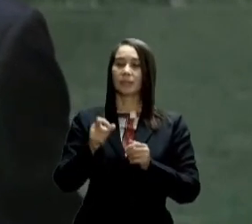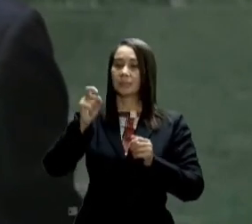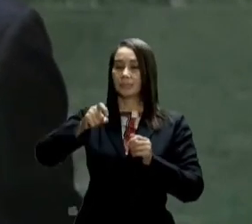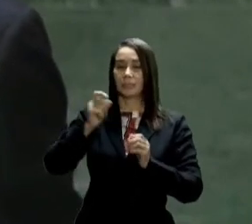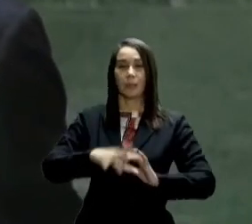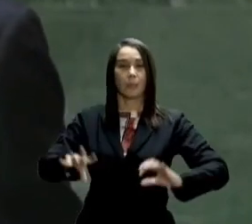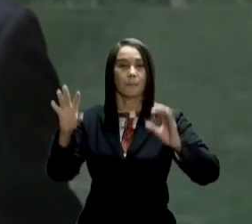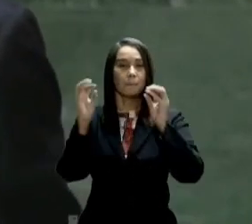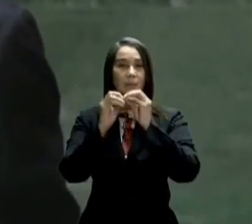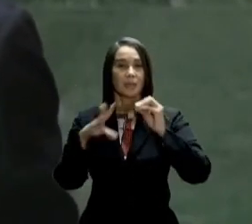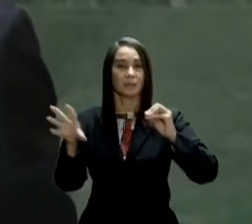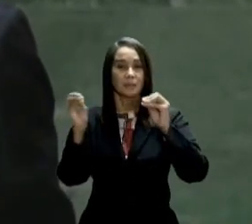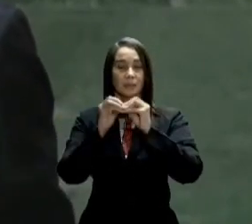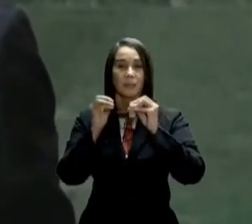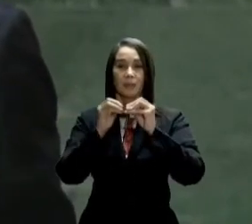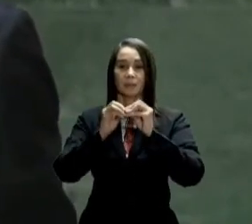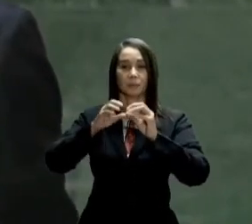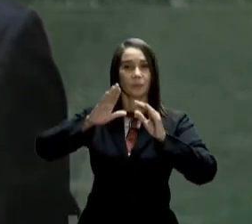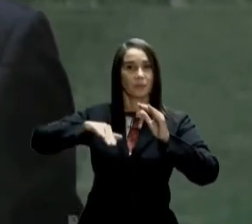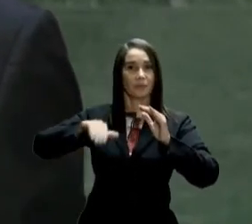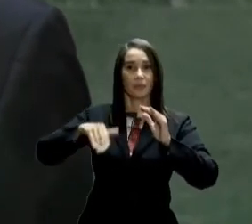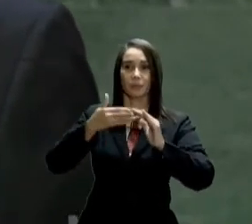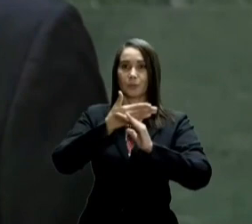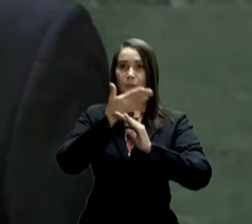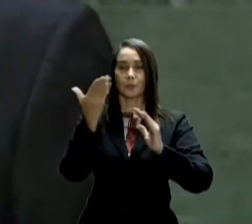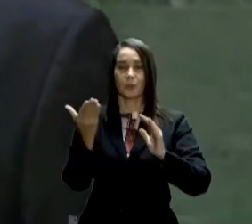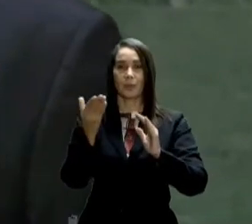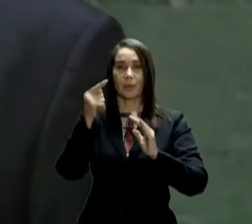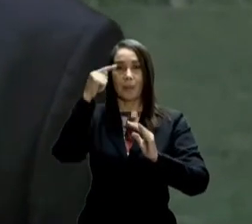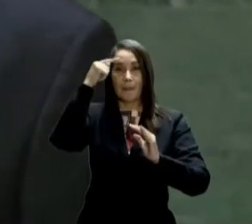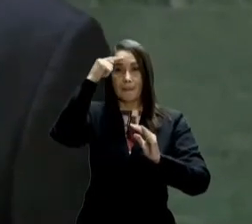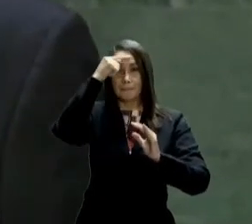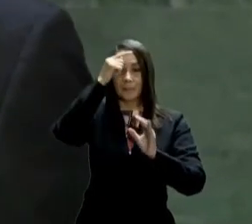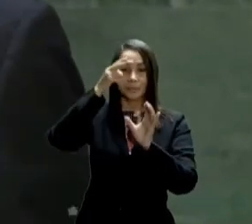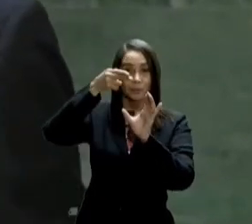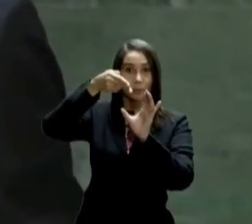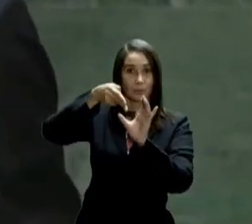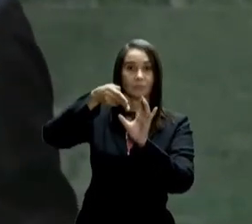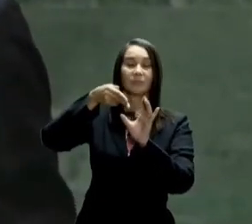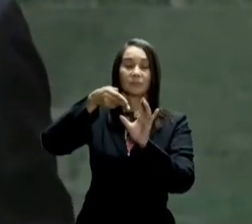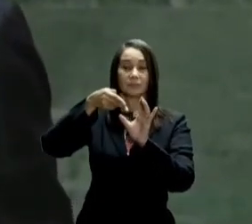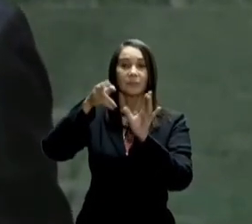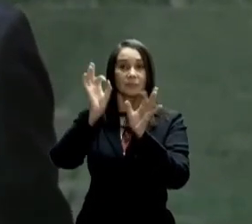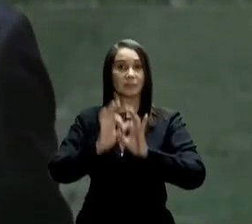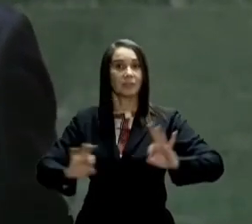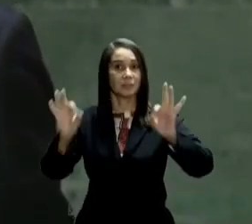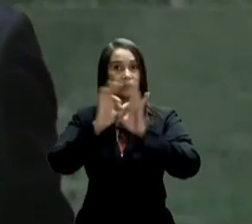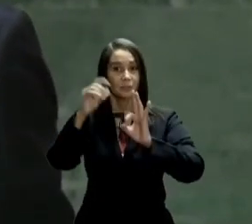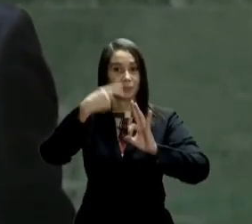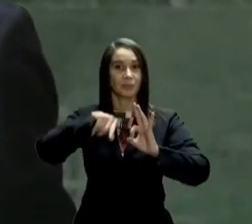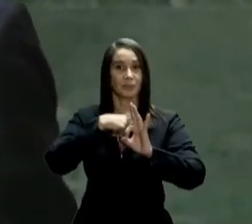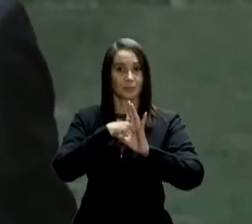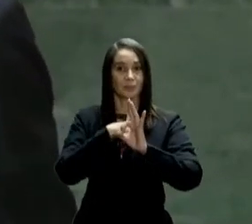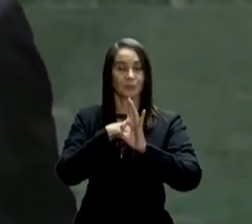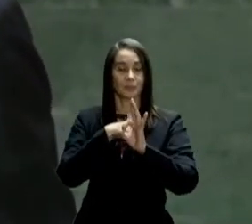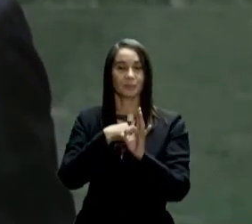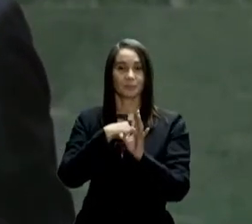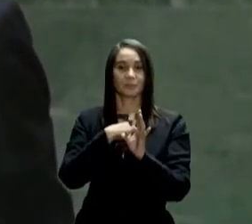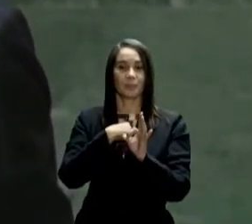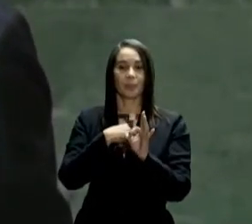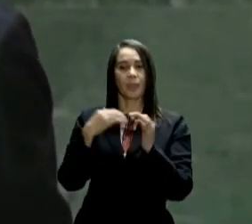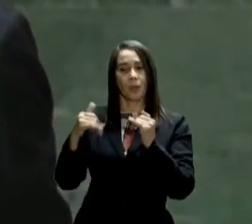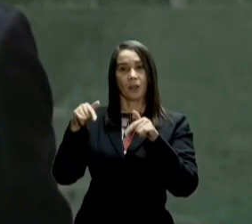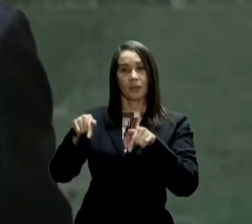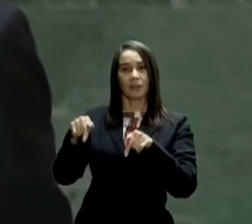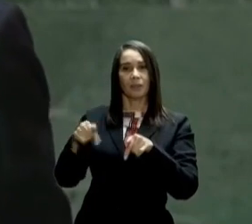gran dependencia de combustibles fósiles. El petróleo sigue siendo importante para nosotros. Aprovecho